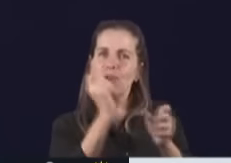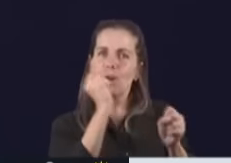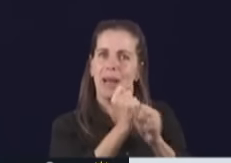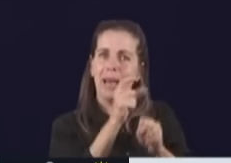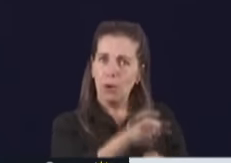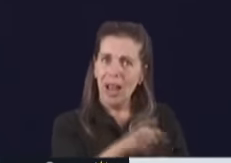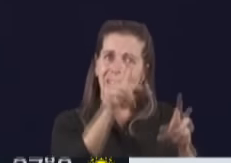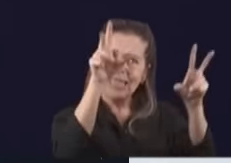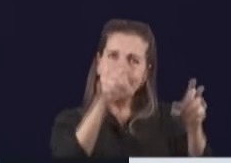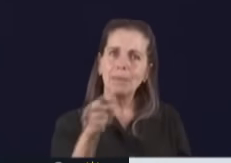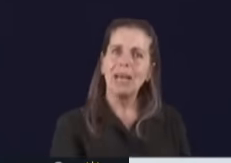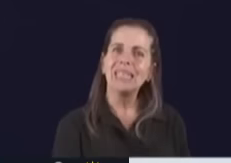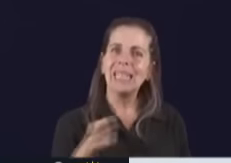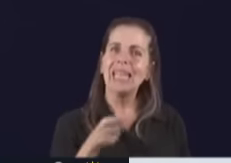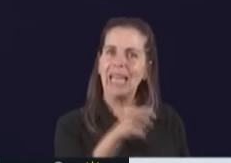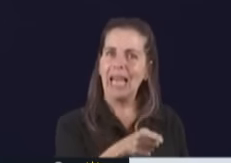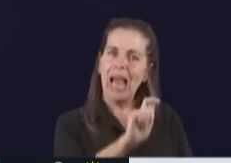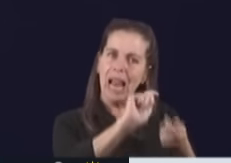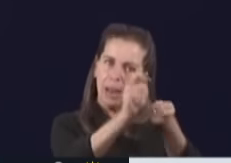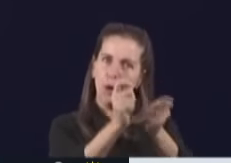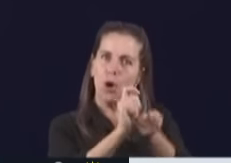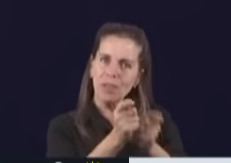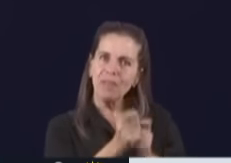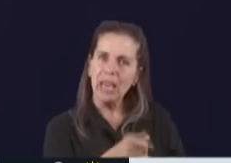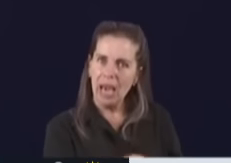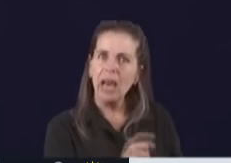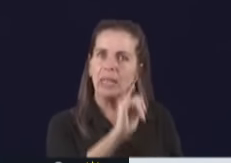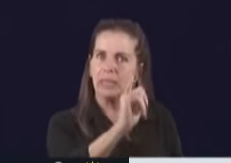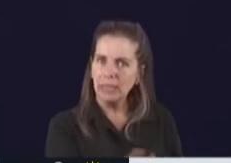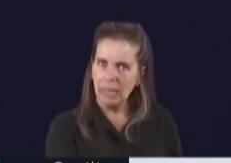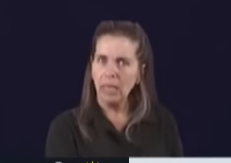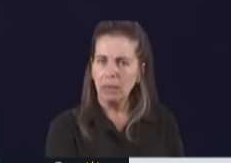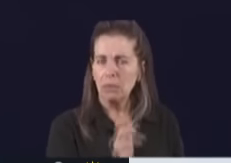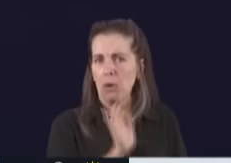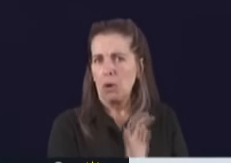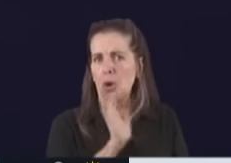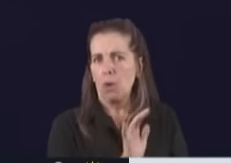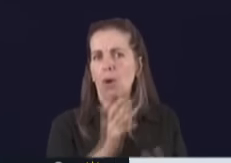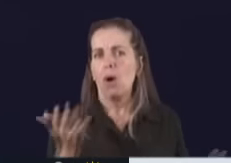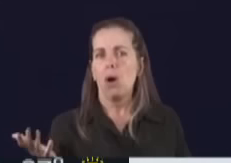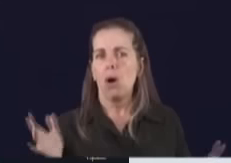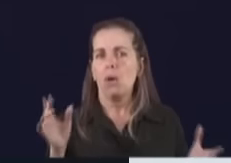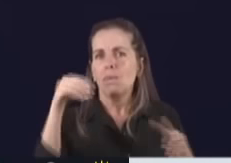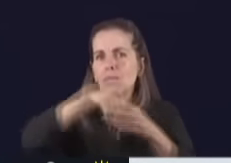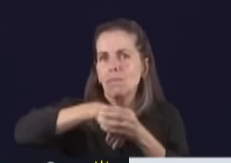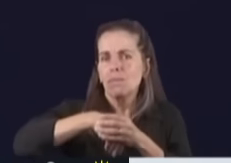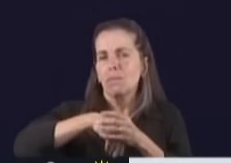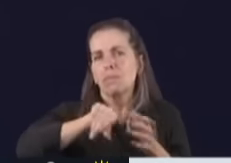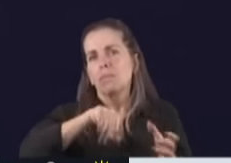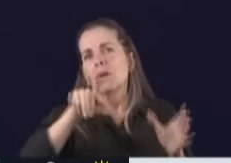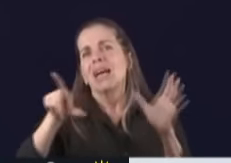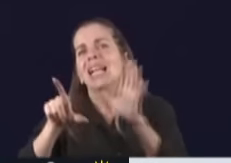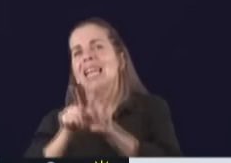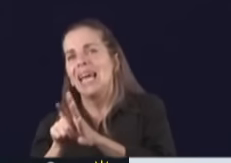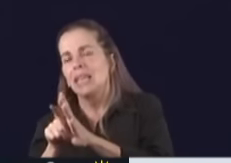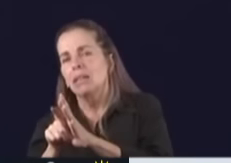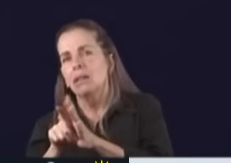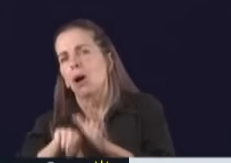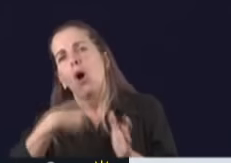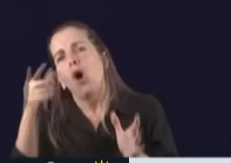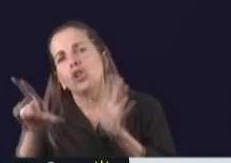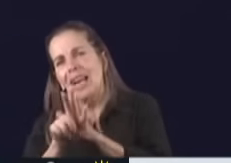sindical van a ser parte de una segunda ley. Por lo tanto, en principio no habría modificaciones.